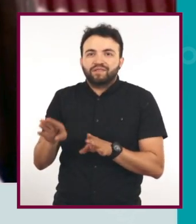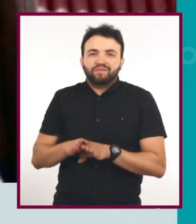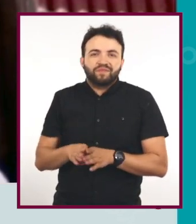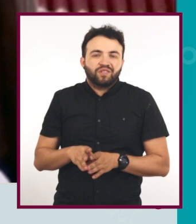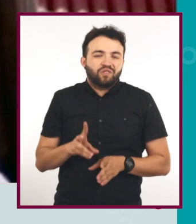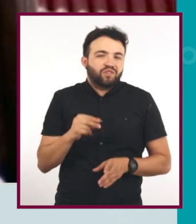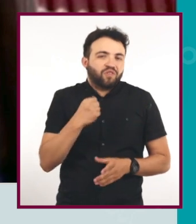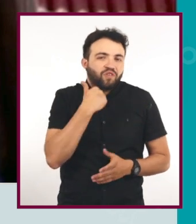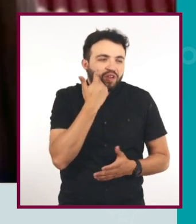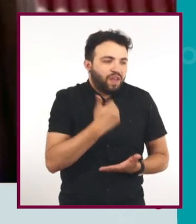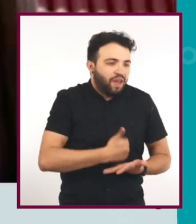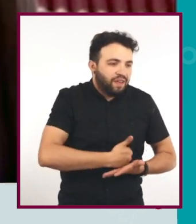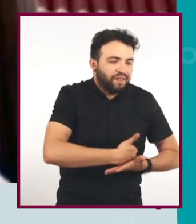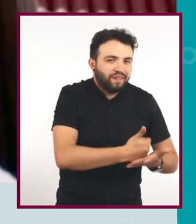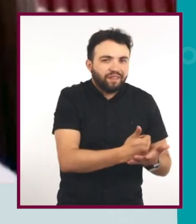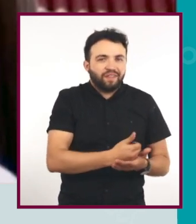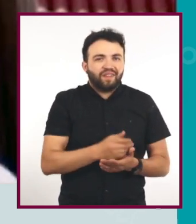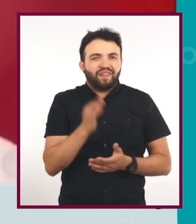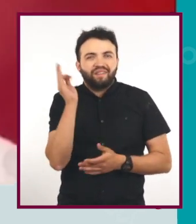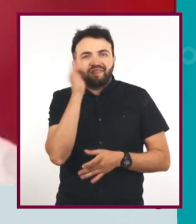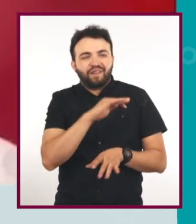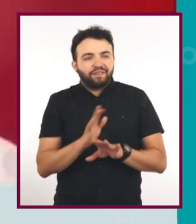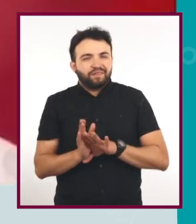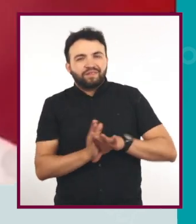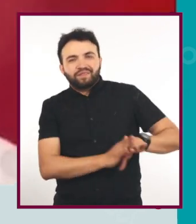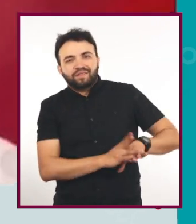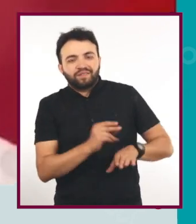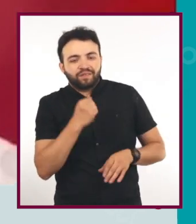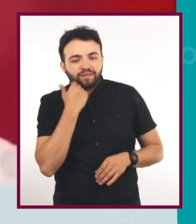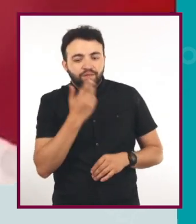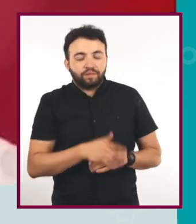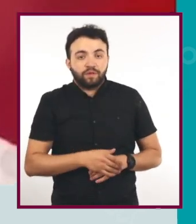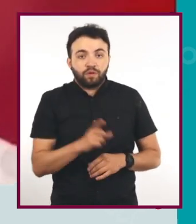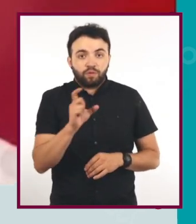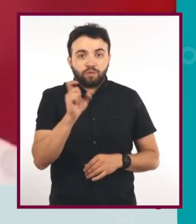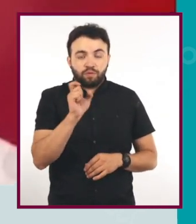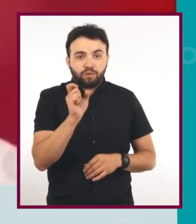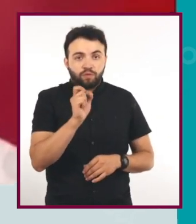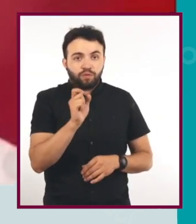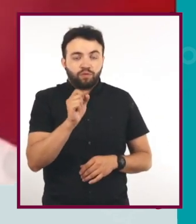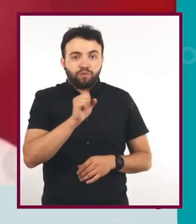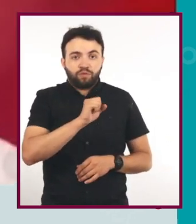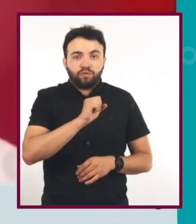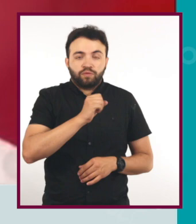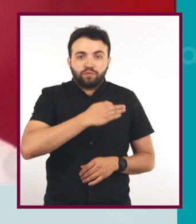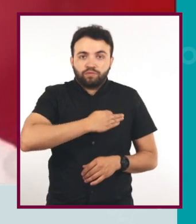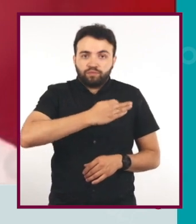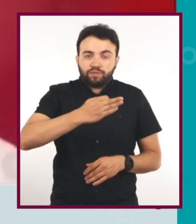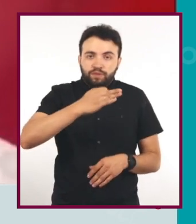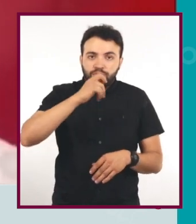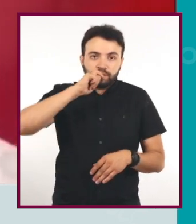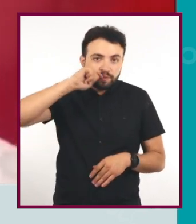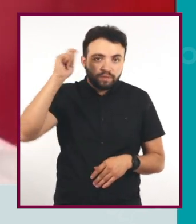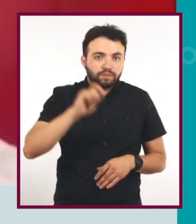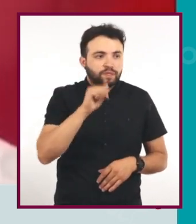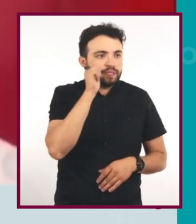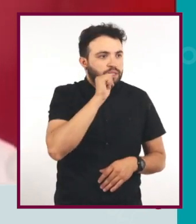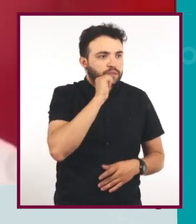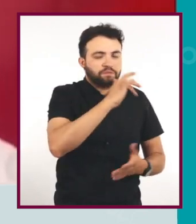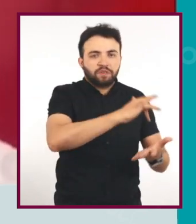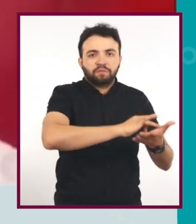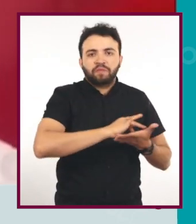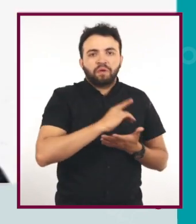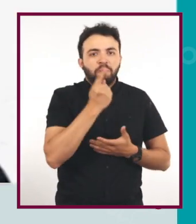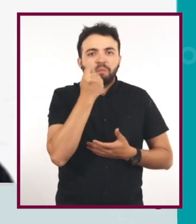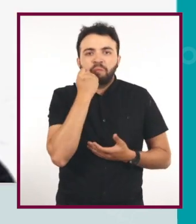tratar de salir de ese problema. Porque el buen amigo siempre va a estar para apoyarte, sin importar las circunstancias, y nunca te va a